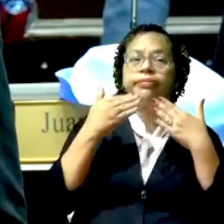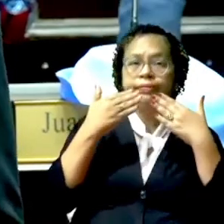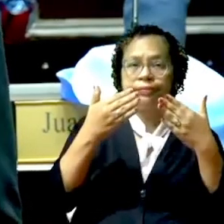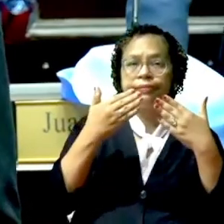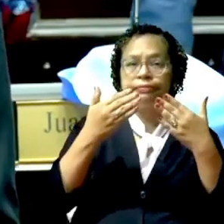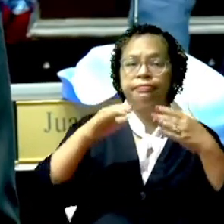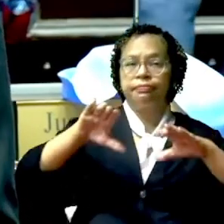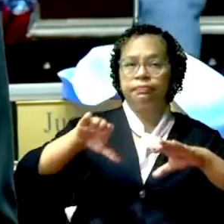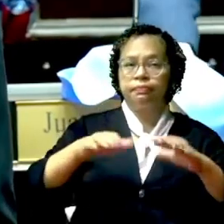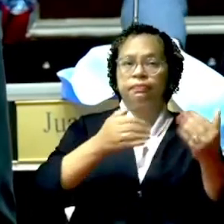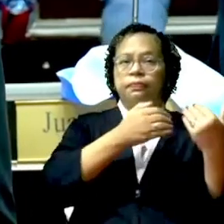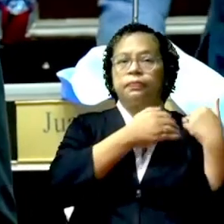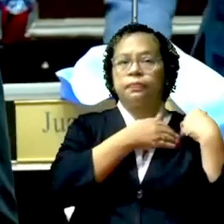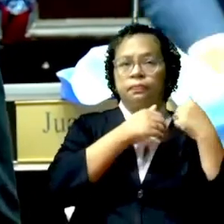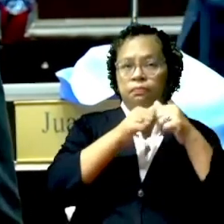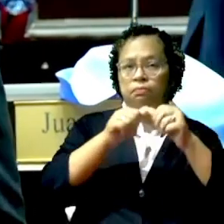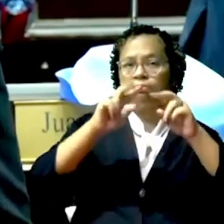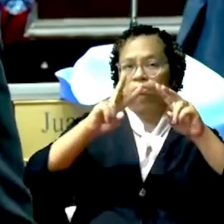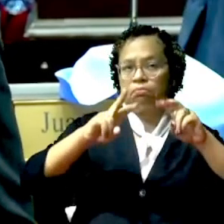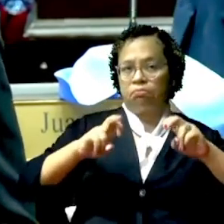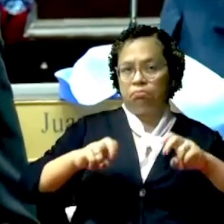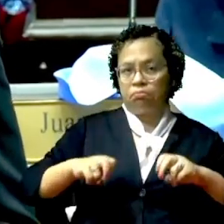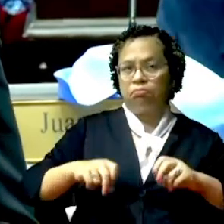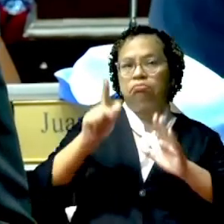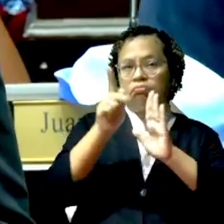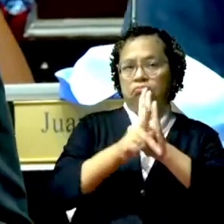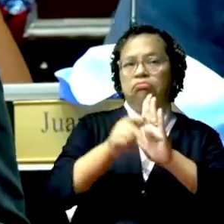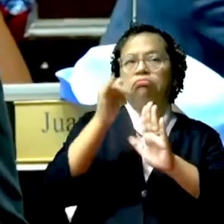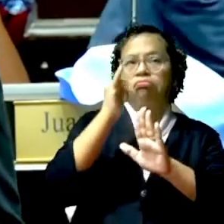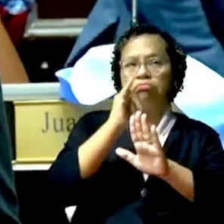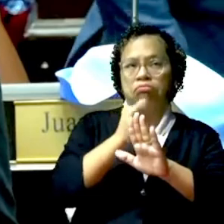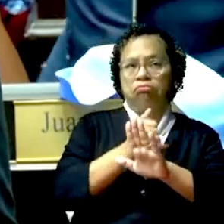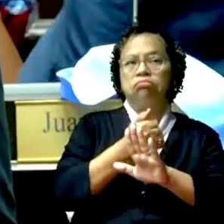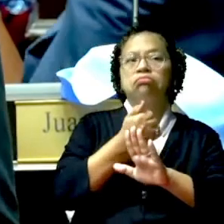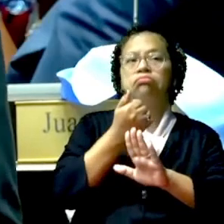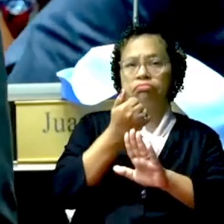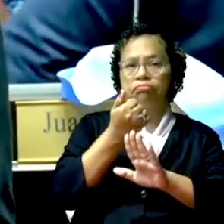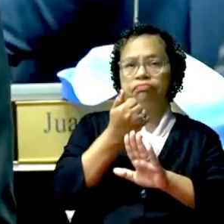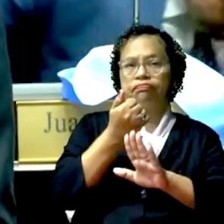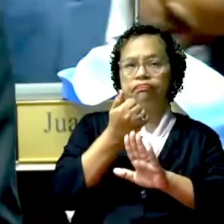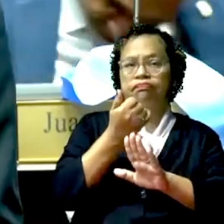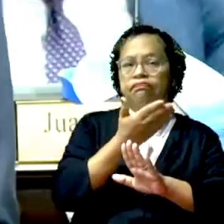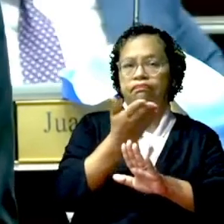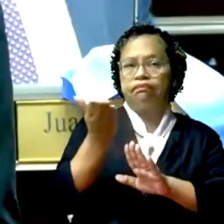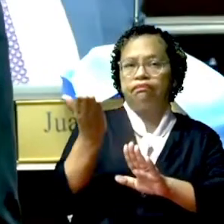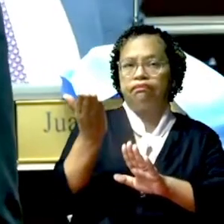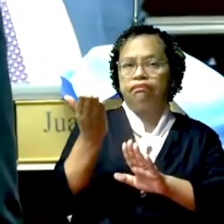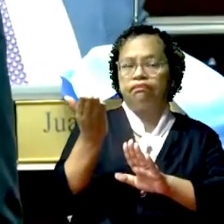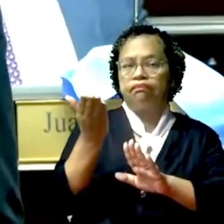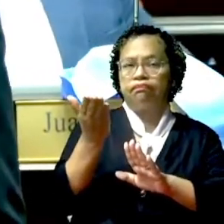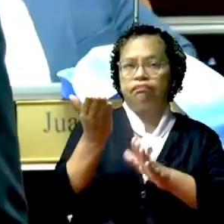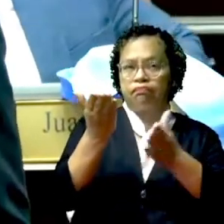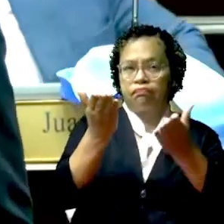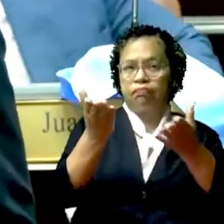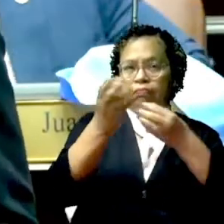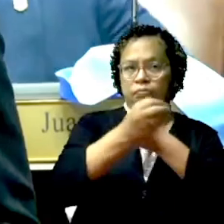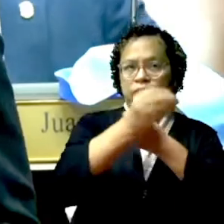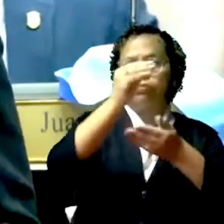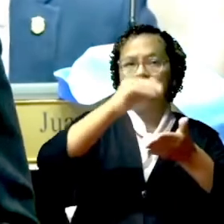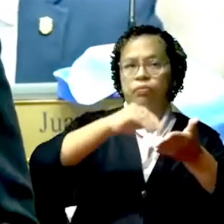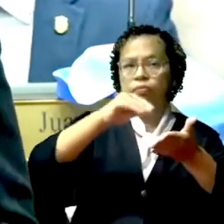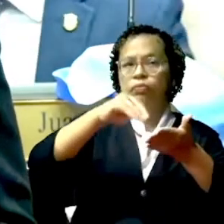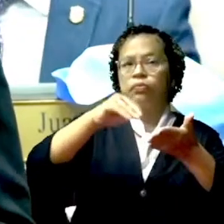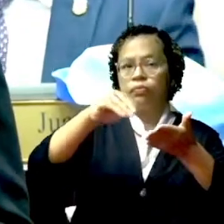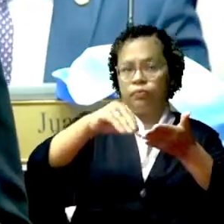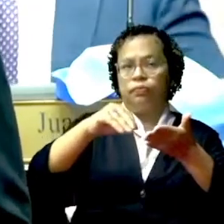comisión que estudió el proyecto y decide dar un voto positivo. El dispositivo